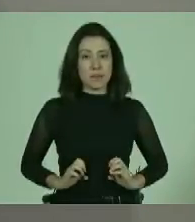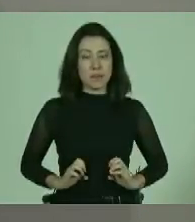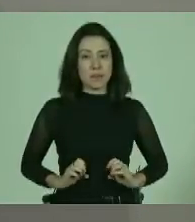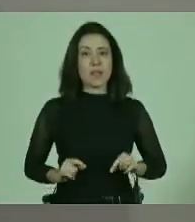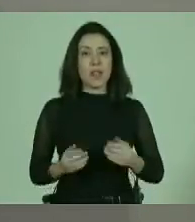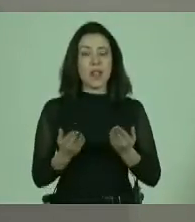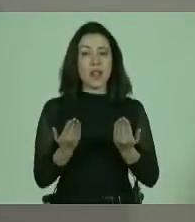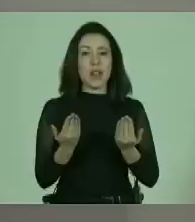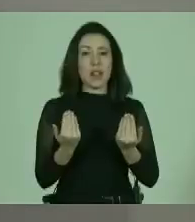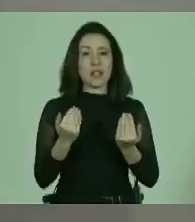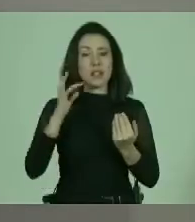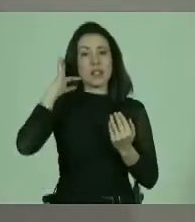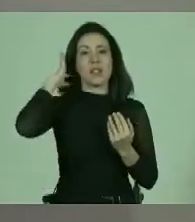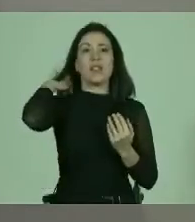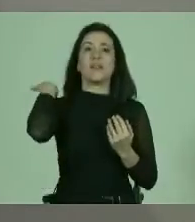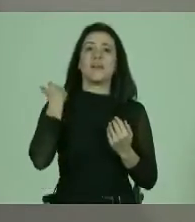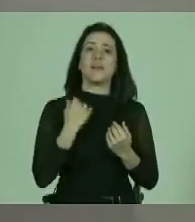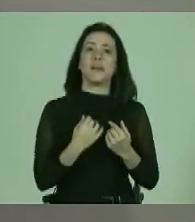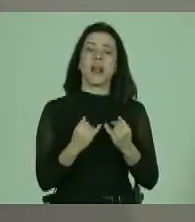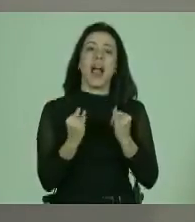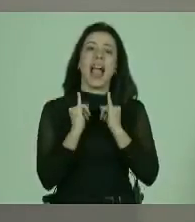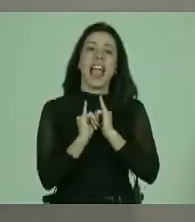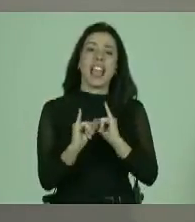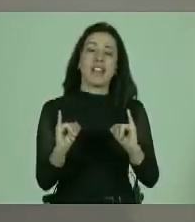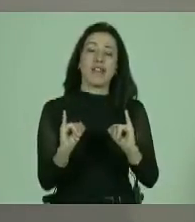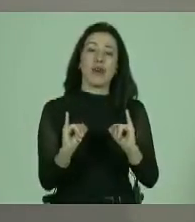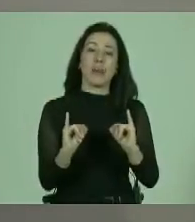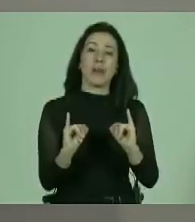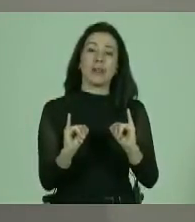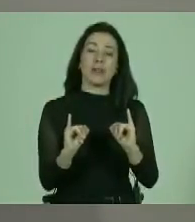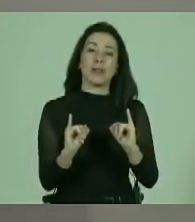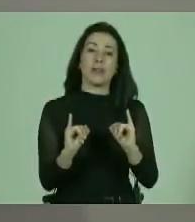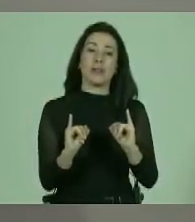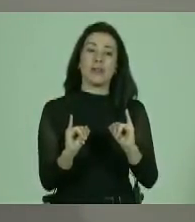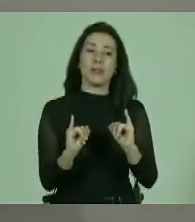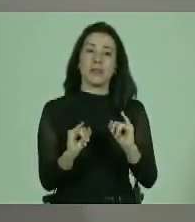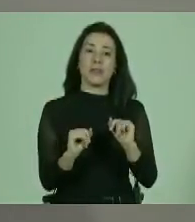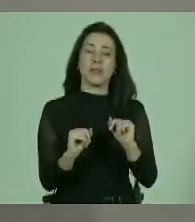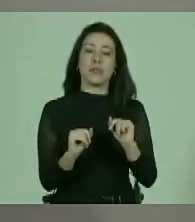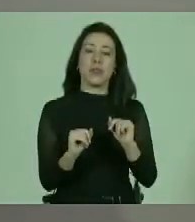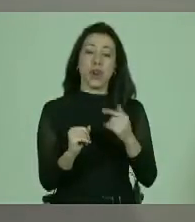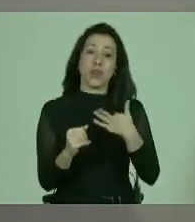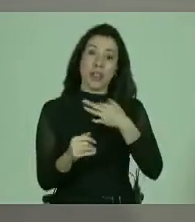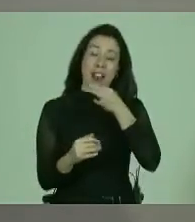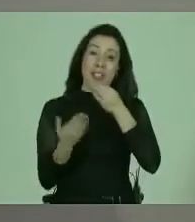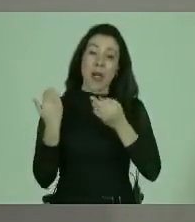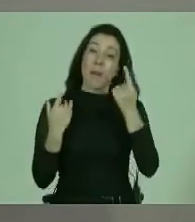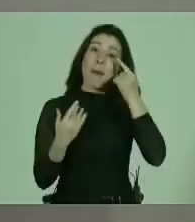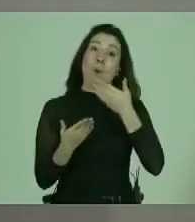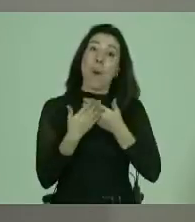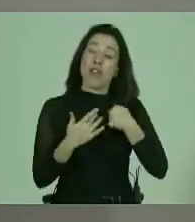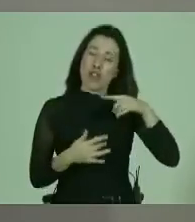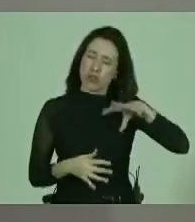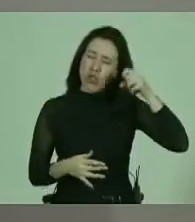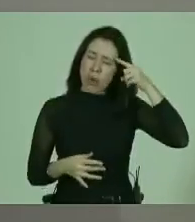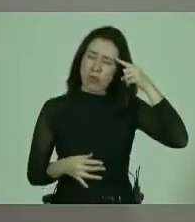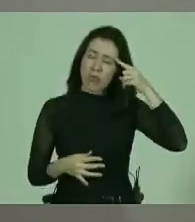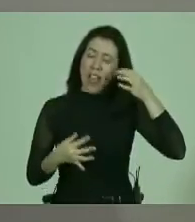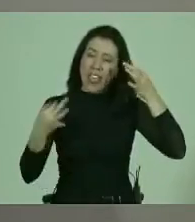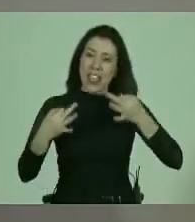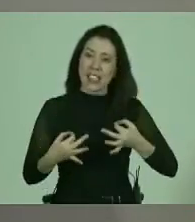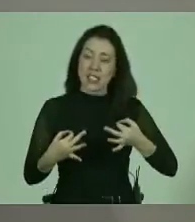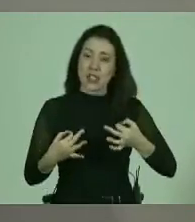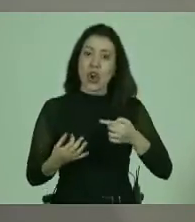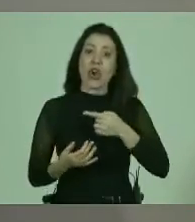requiere información como ya se dijo pero también que cuando tomamos decisiones los